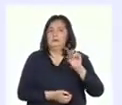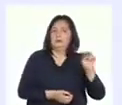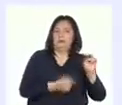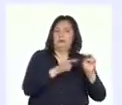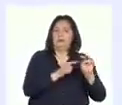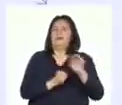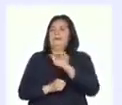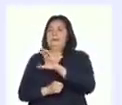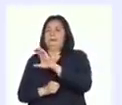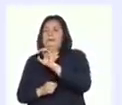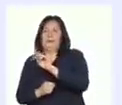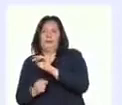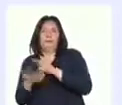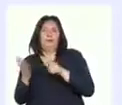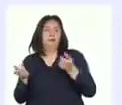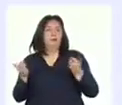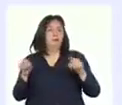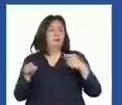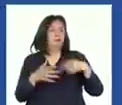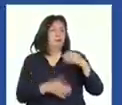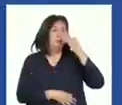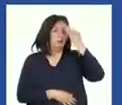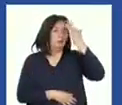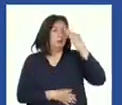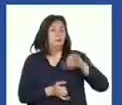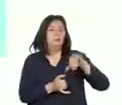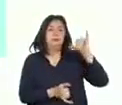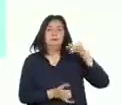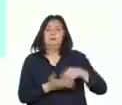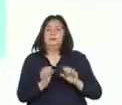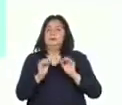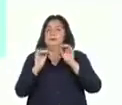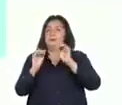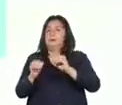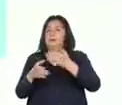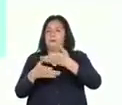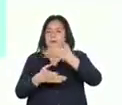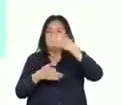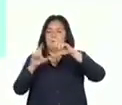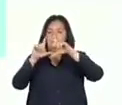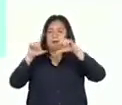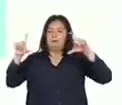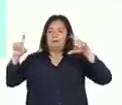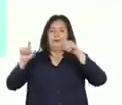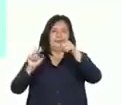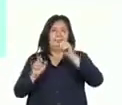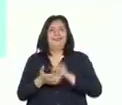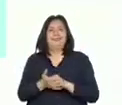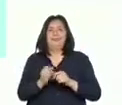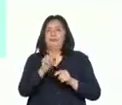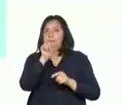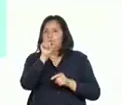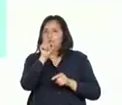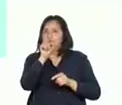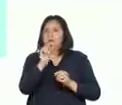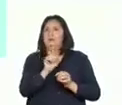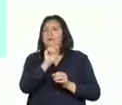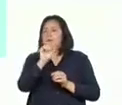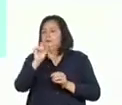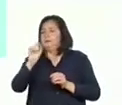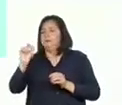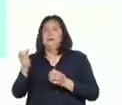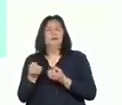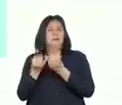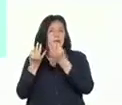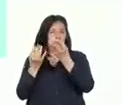y centímetros. Cuando encuentren su talla, van a ponerla en una fichita de sus mediciones. Aquí pondrán su